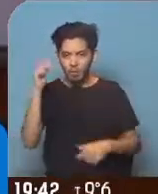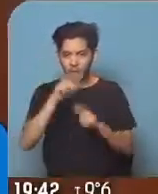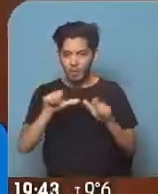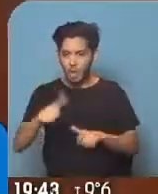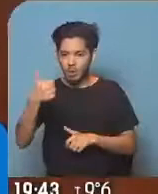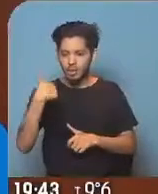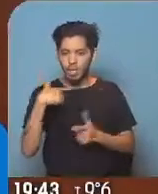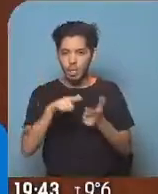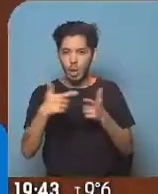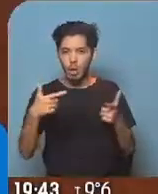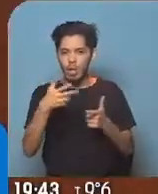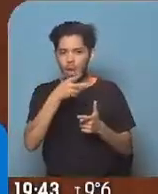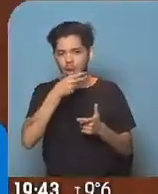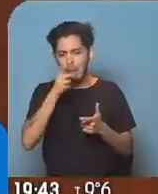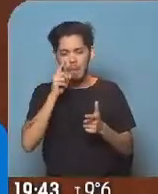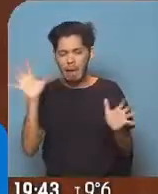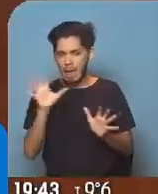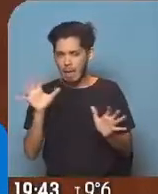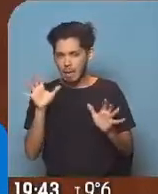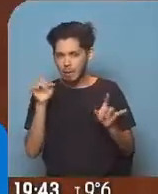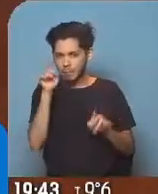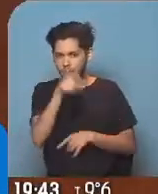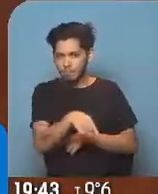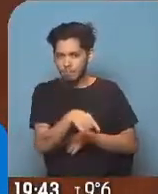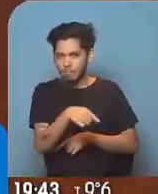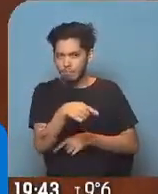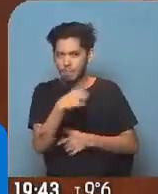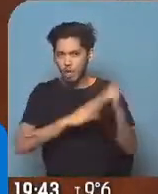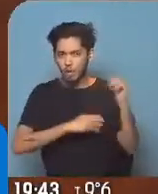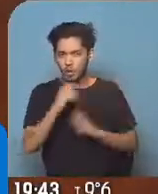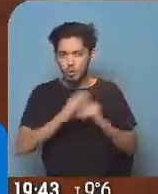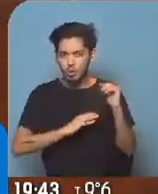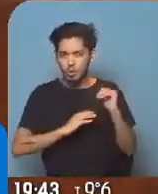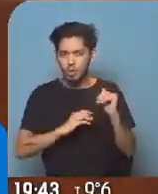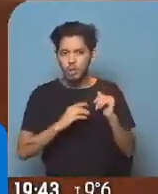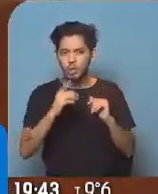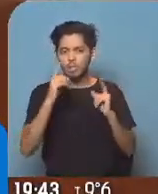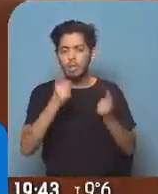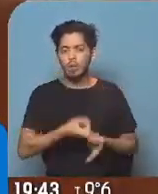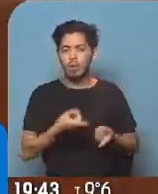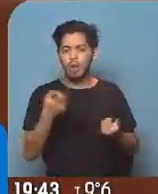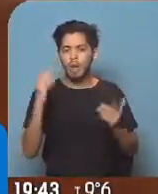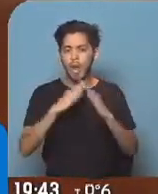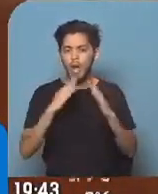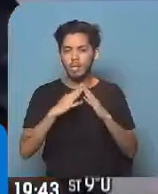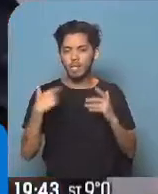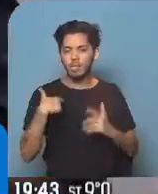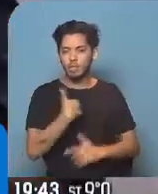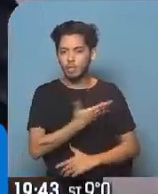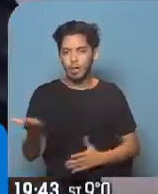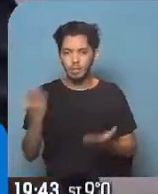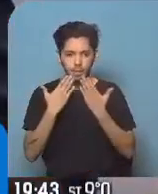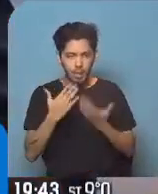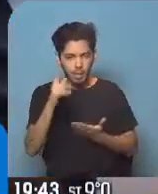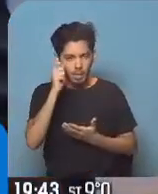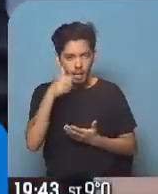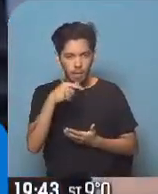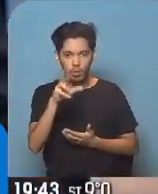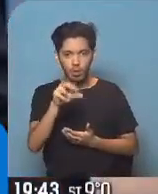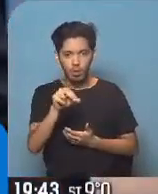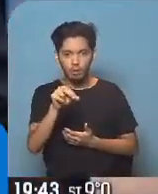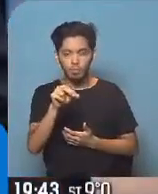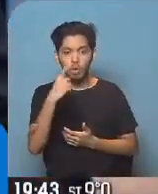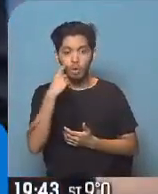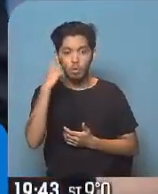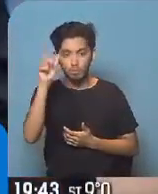que no tenían nada que ver con la construcción ni con la vivienda social. Leandro, muchísimas gracias. De nada. Leandro Despuy